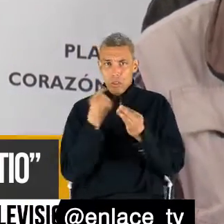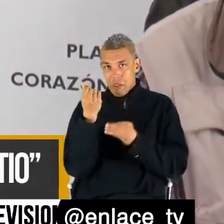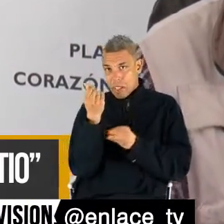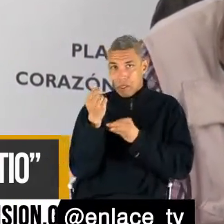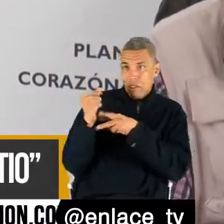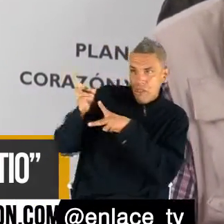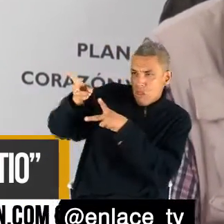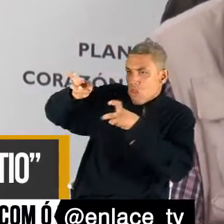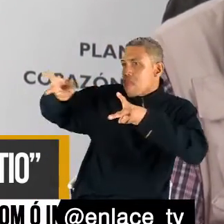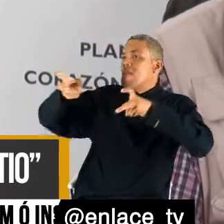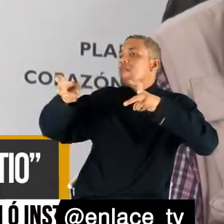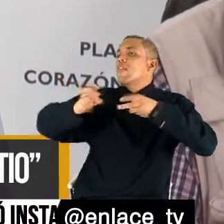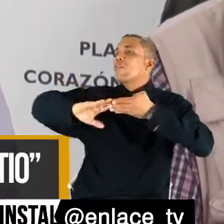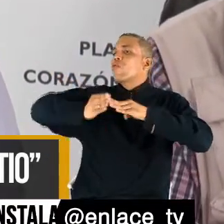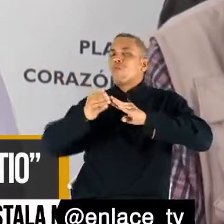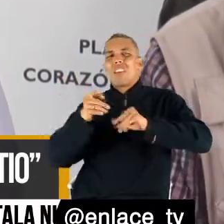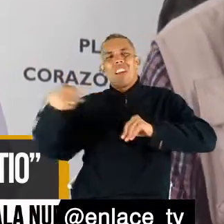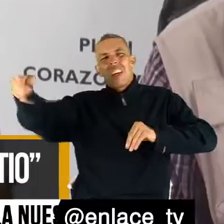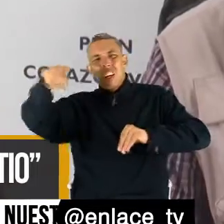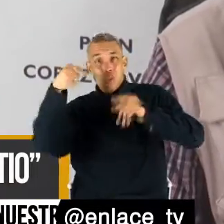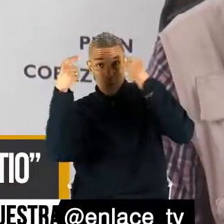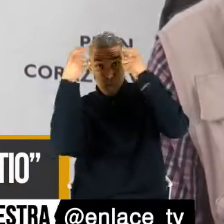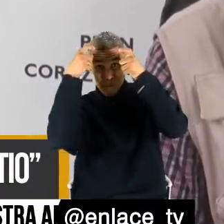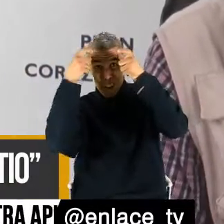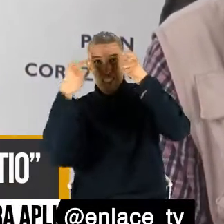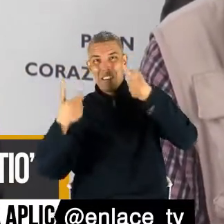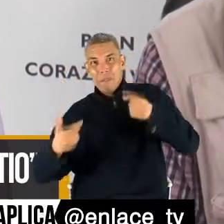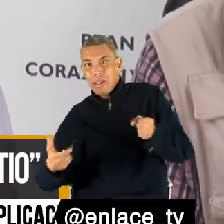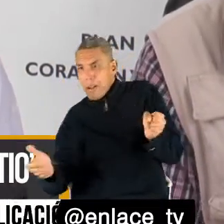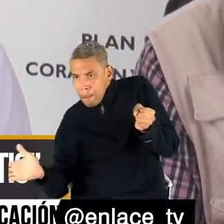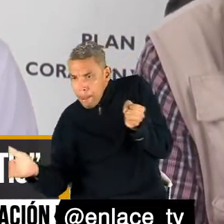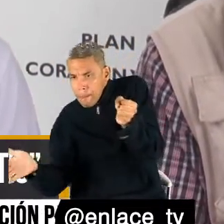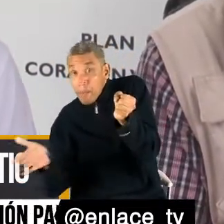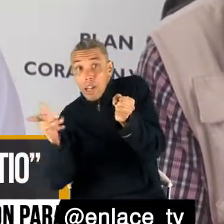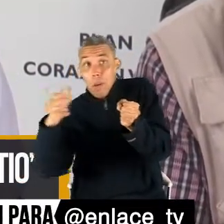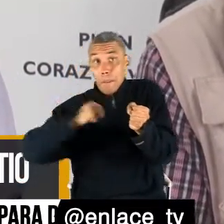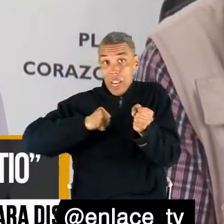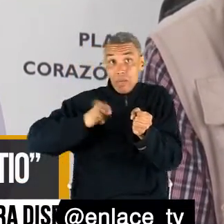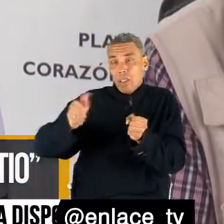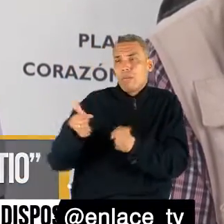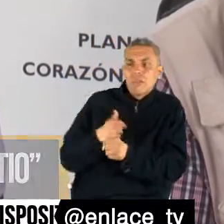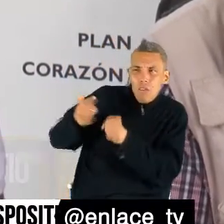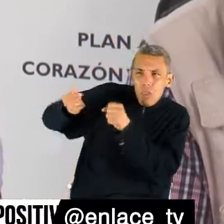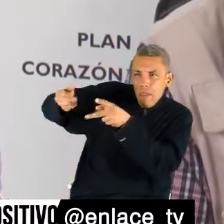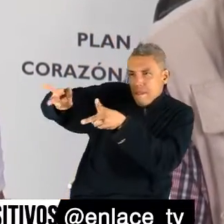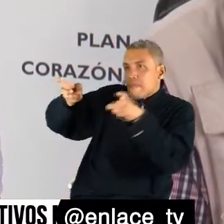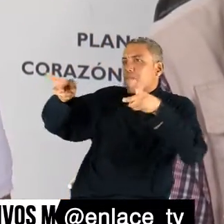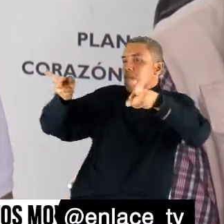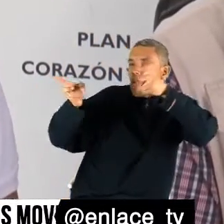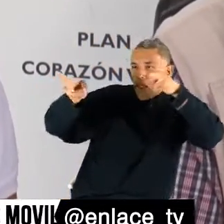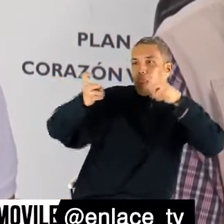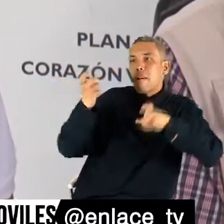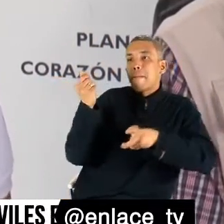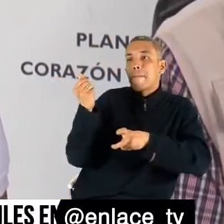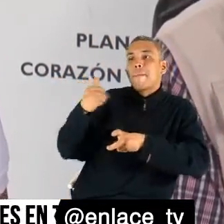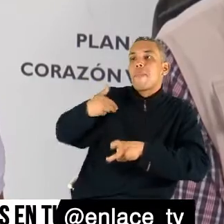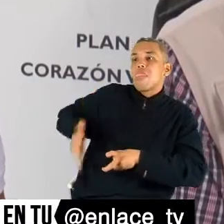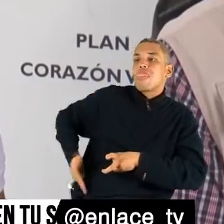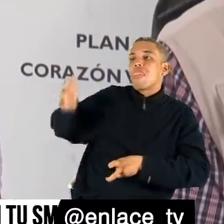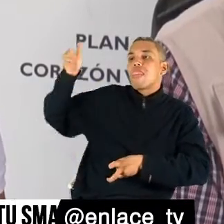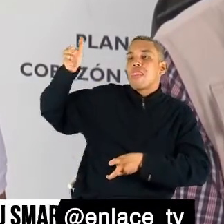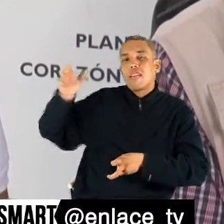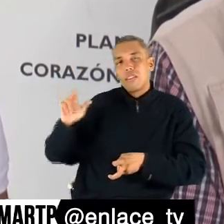comunidad en general y ganaderos, no solo de Barranca Bermeja, sino de toda la región y también del municipio de Puerto Boyacá. Es la información por el momento. Continúen